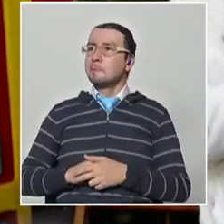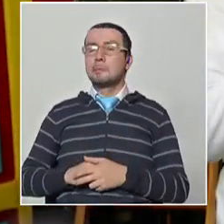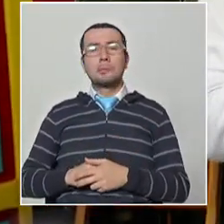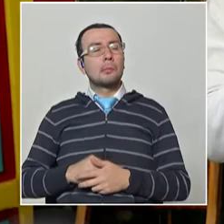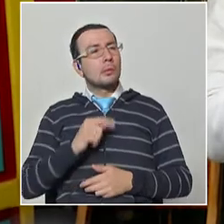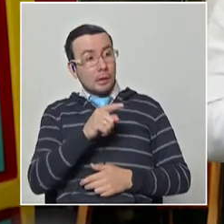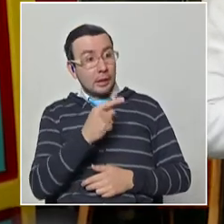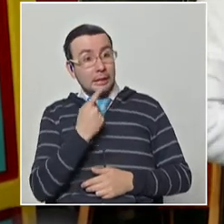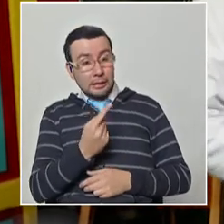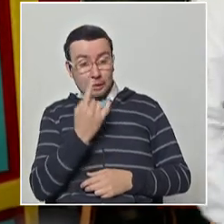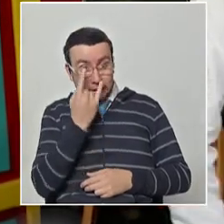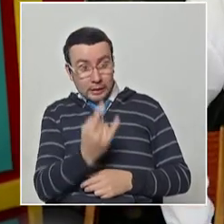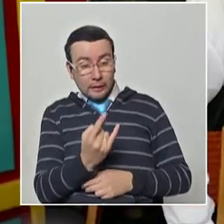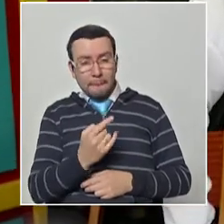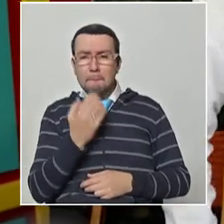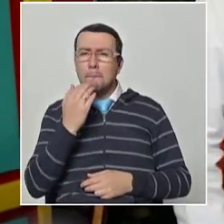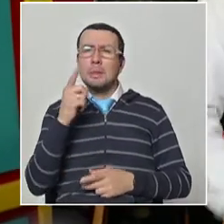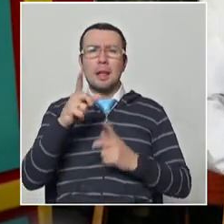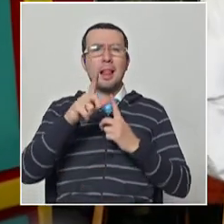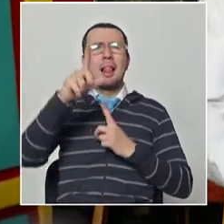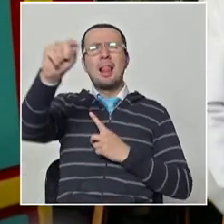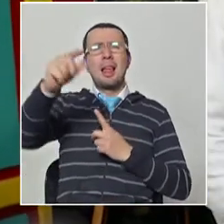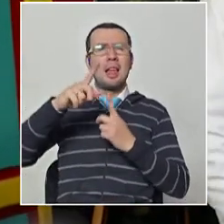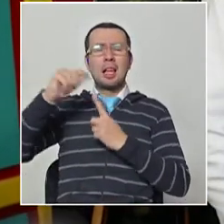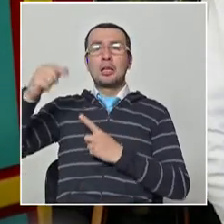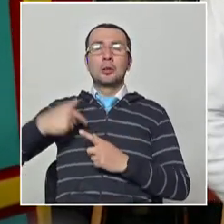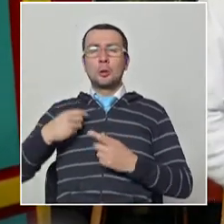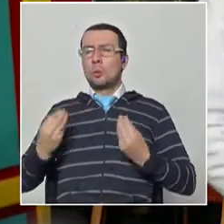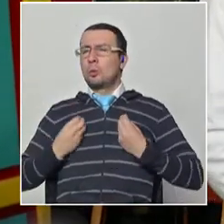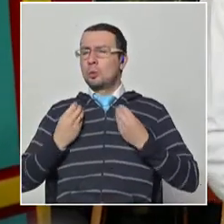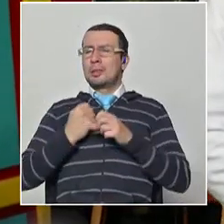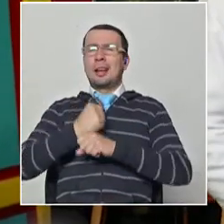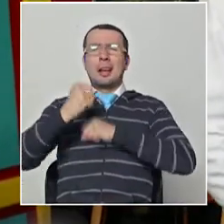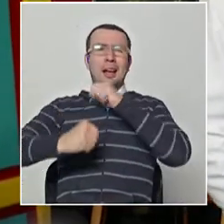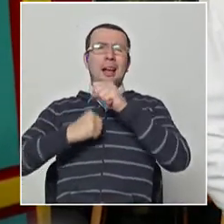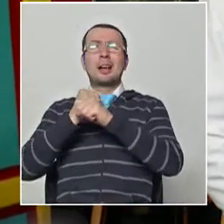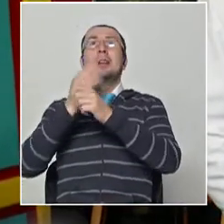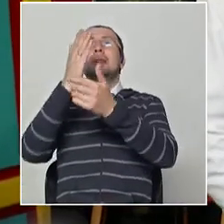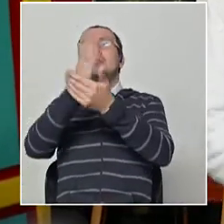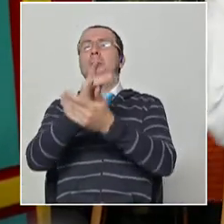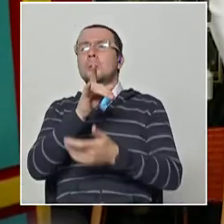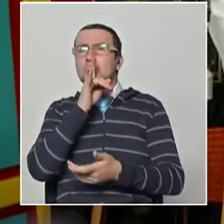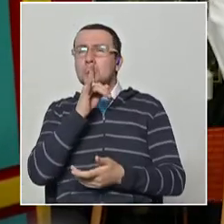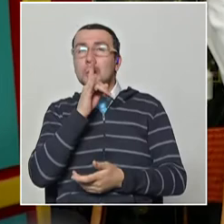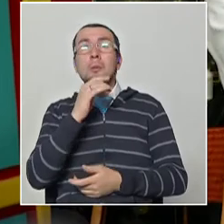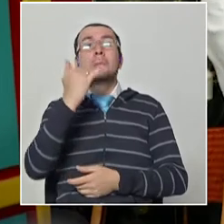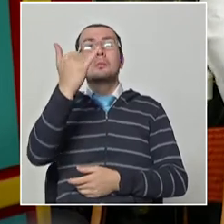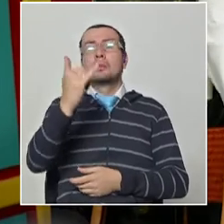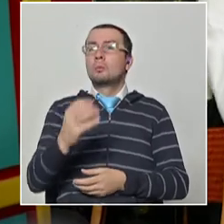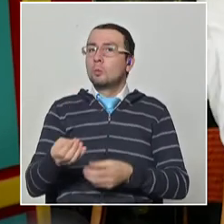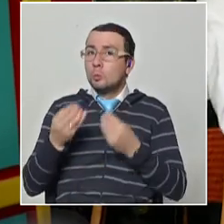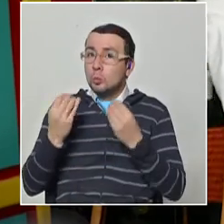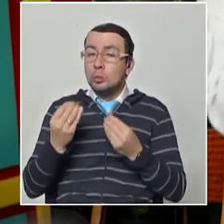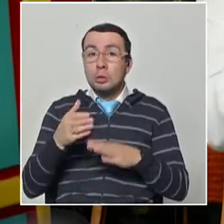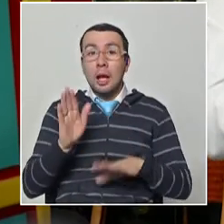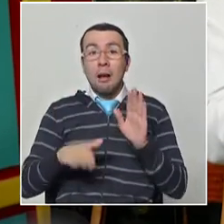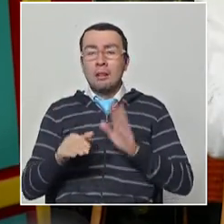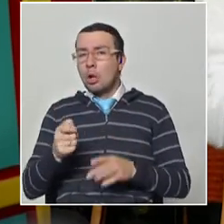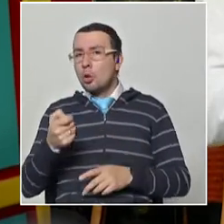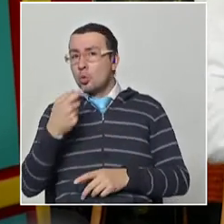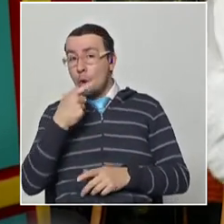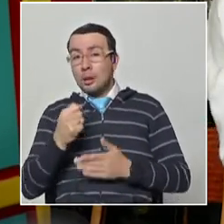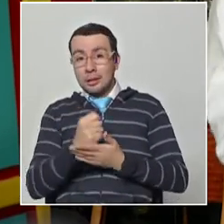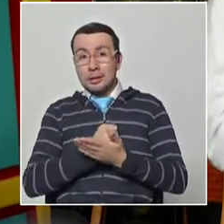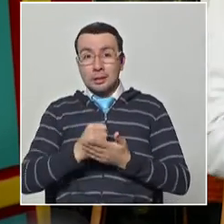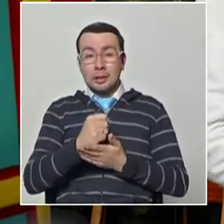decía en el exterior ya que tenía la oportunidad de vivir muchos años en eeuu ocurrió mucho esto de que mandan esas medicinas